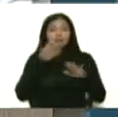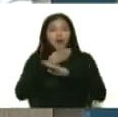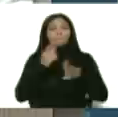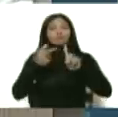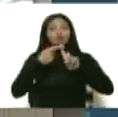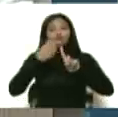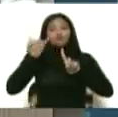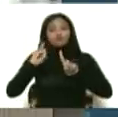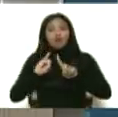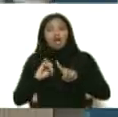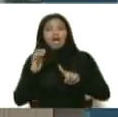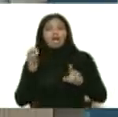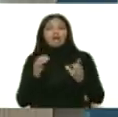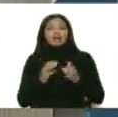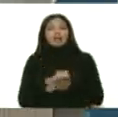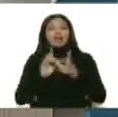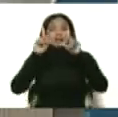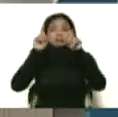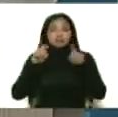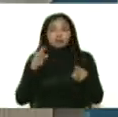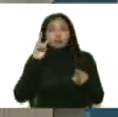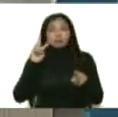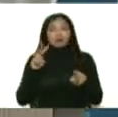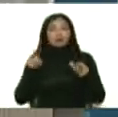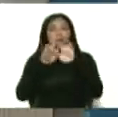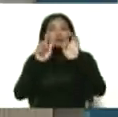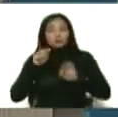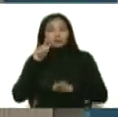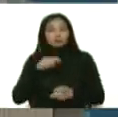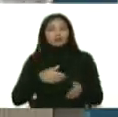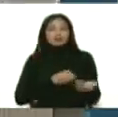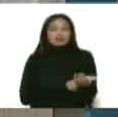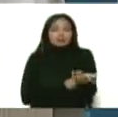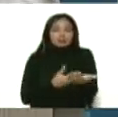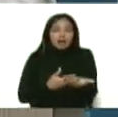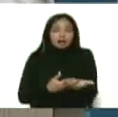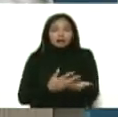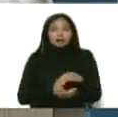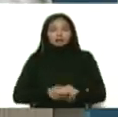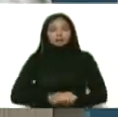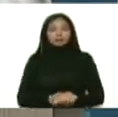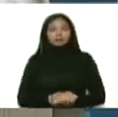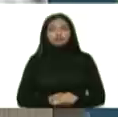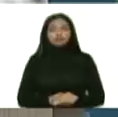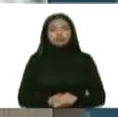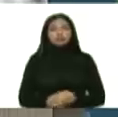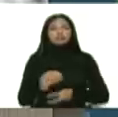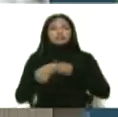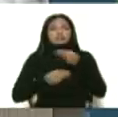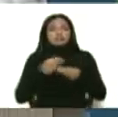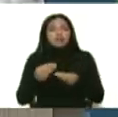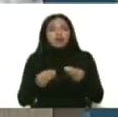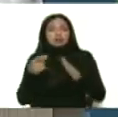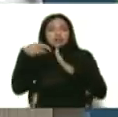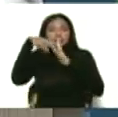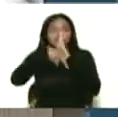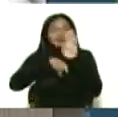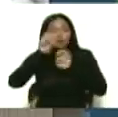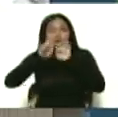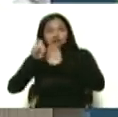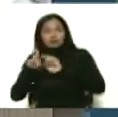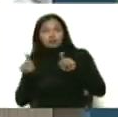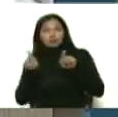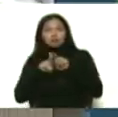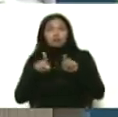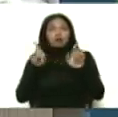positivo el examen de prueba rápida en sangre, se le hace la PCR, es el diagnóstico definitivo con el